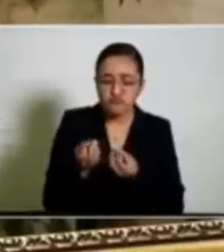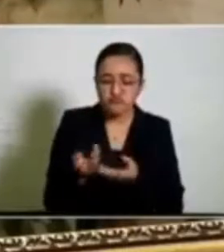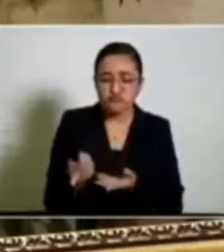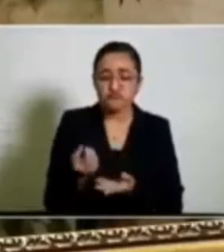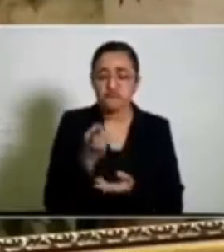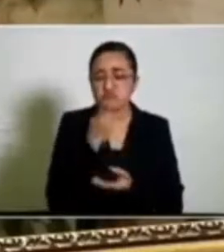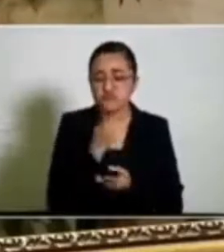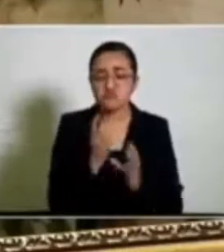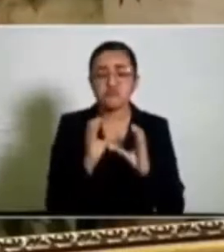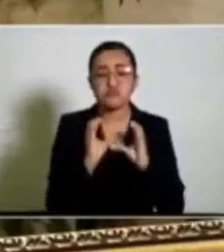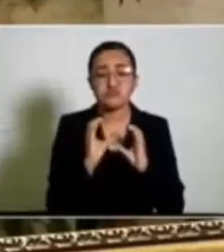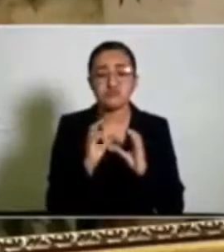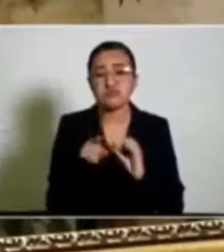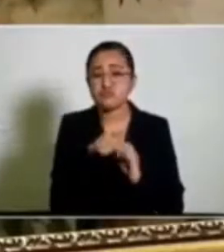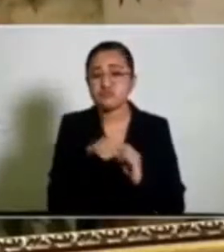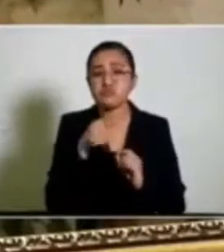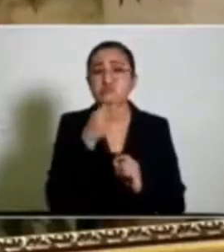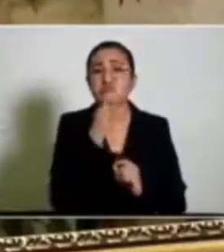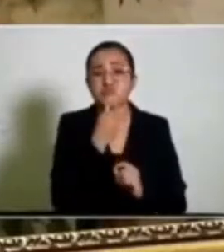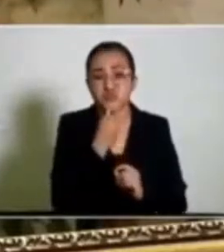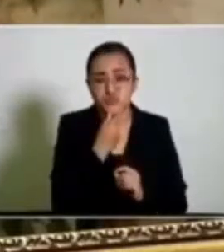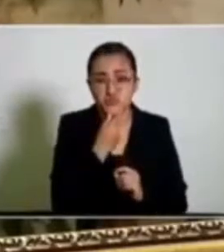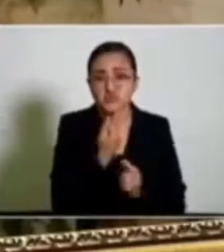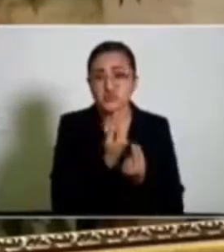el cuidado de ellos